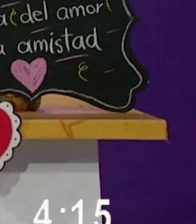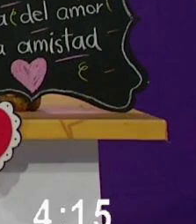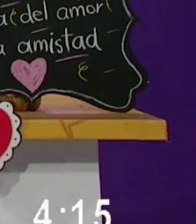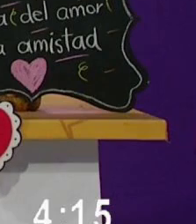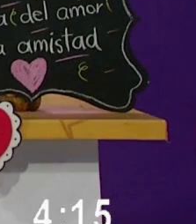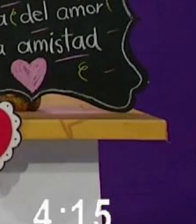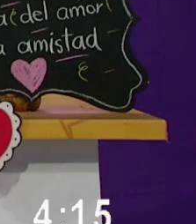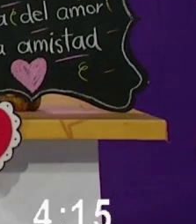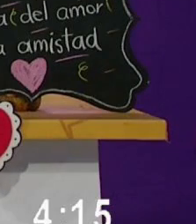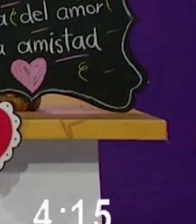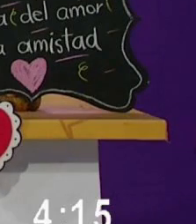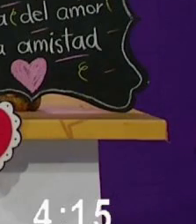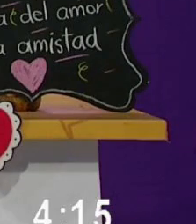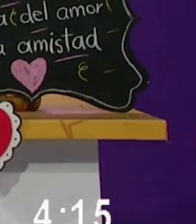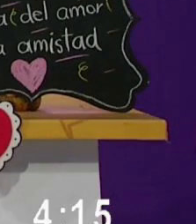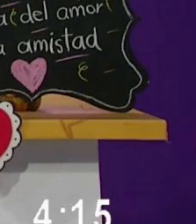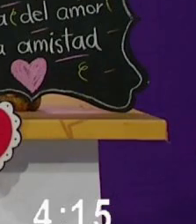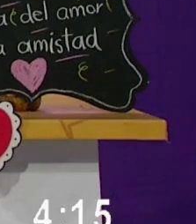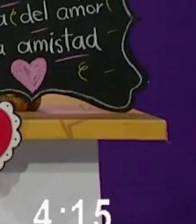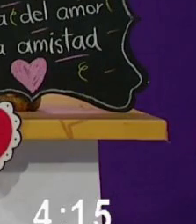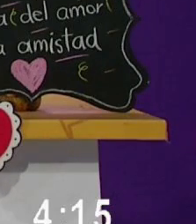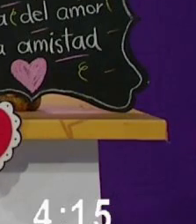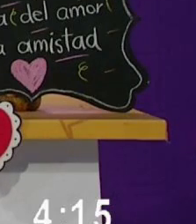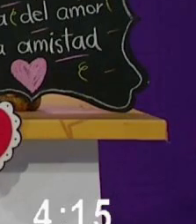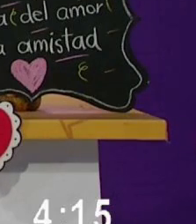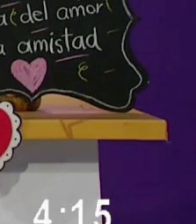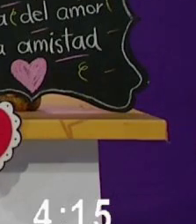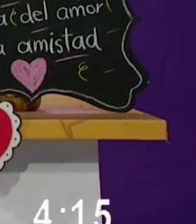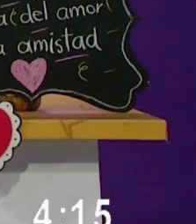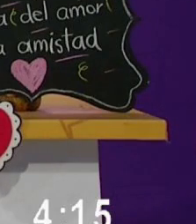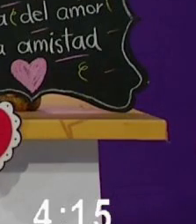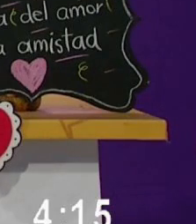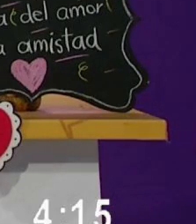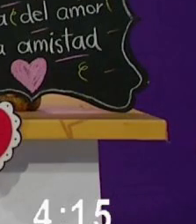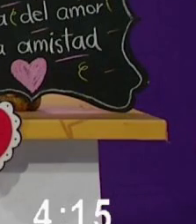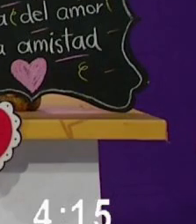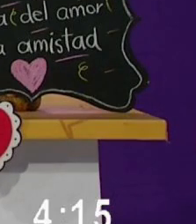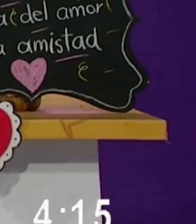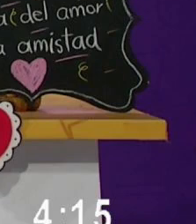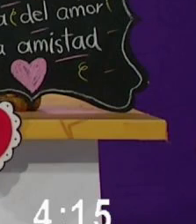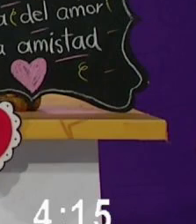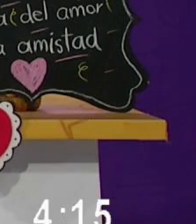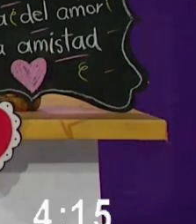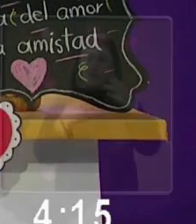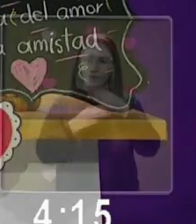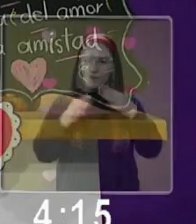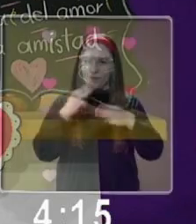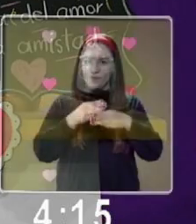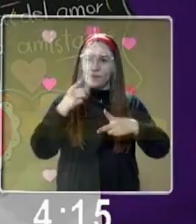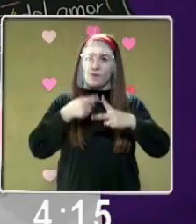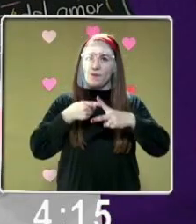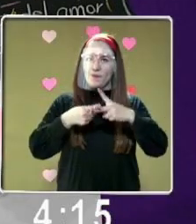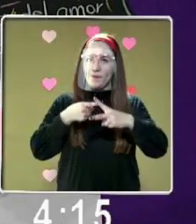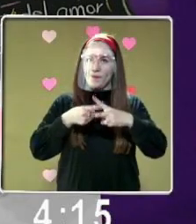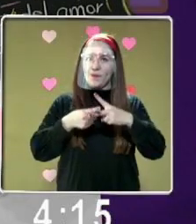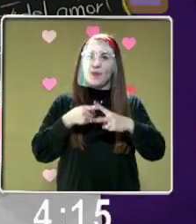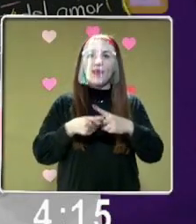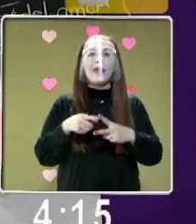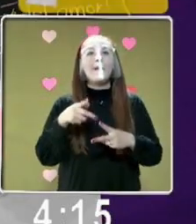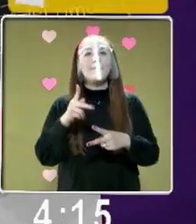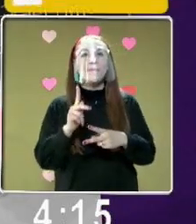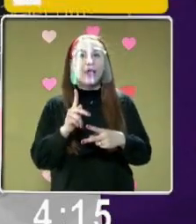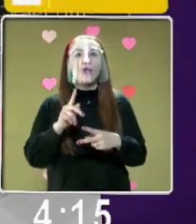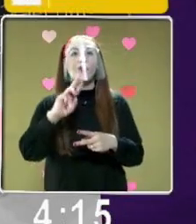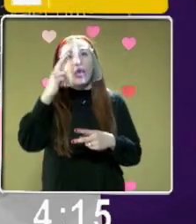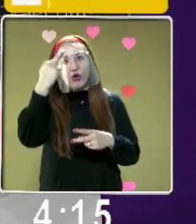Ok, ya regresamos nuevamente a Escuela TV quinto grado para continuar o dar inicio a nuestra materia de matemáticas. No sin antes recordar que